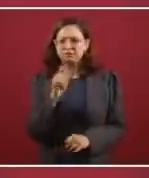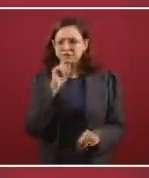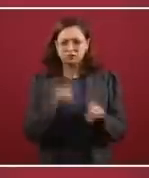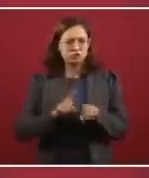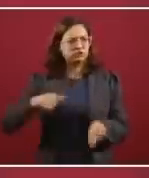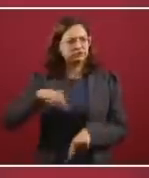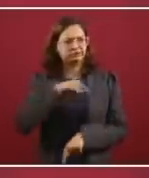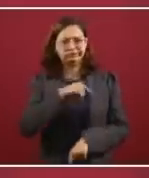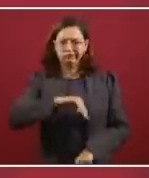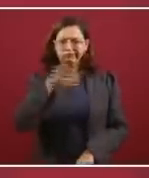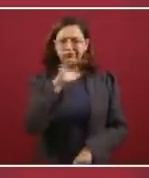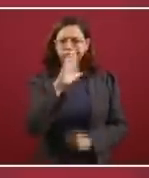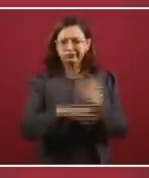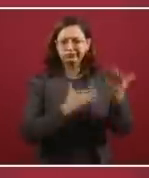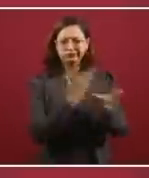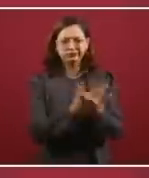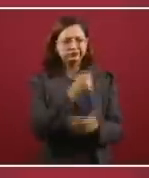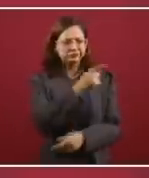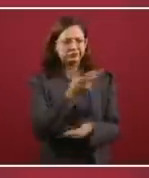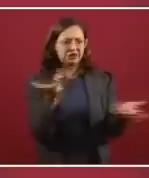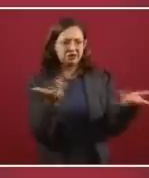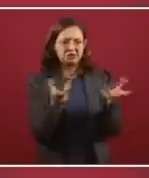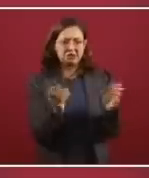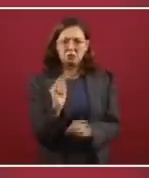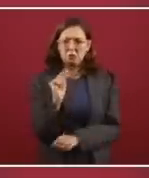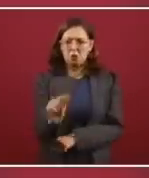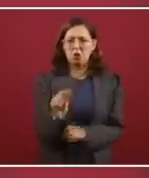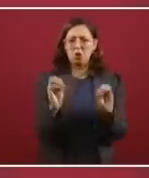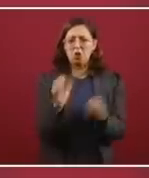Lo que se está haciendo es muy poco, si no es que nada.